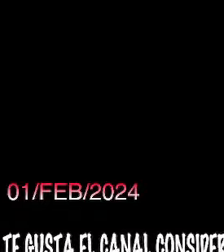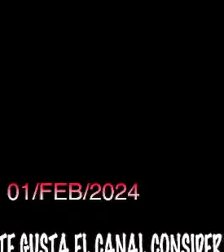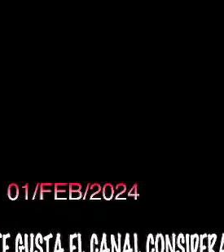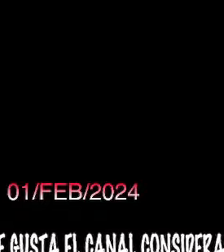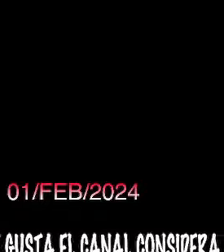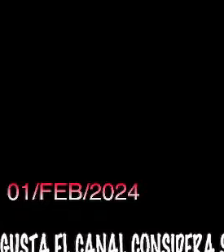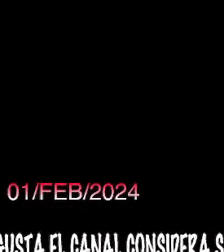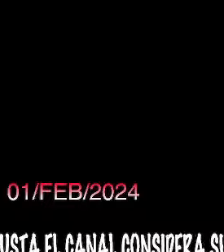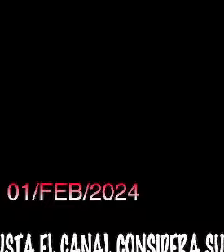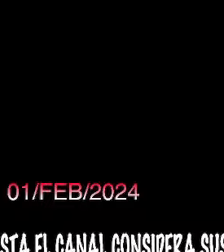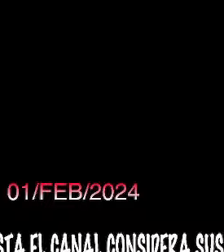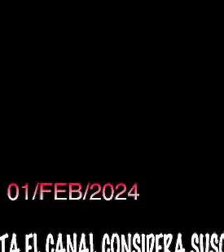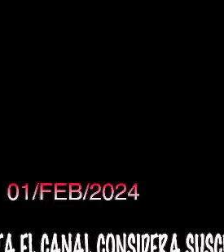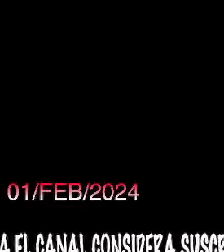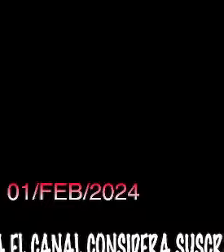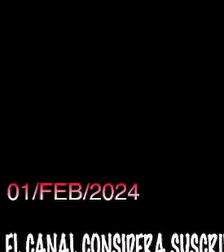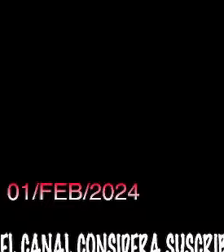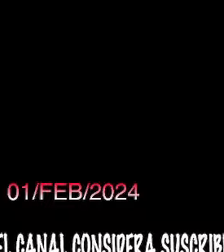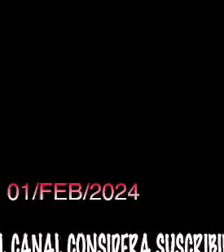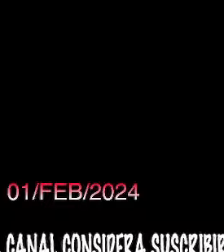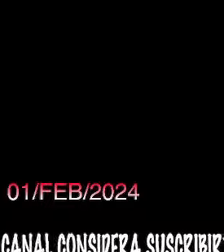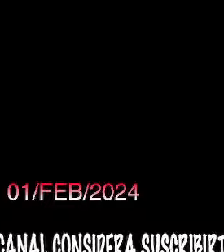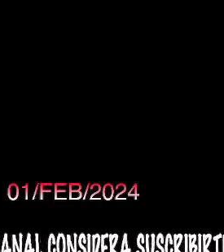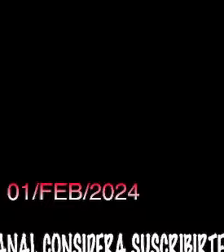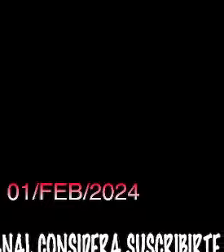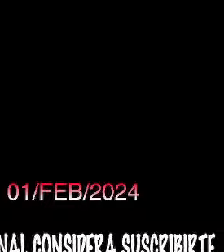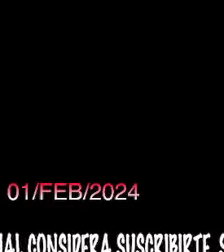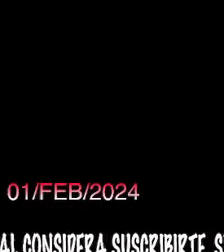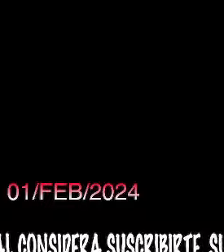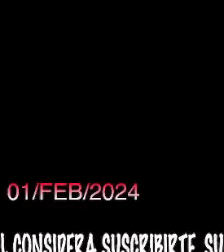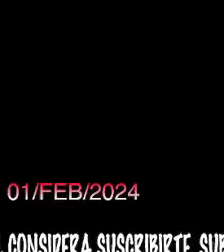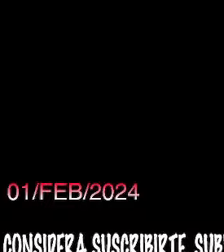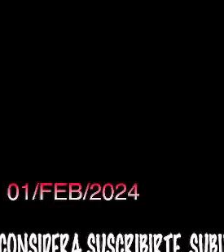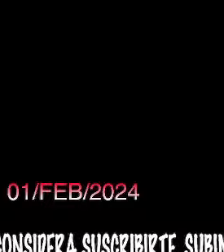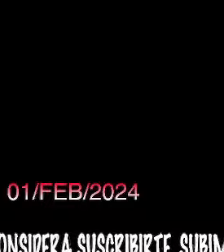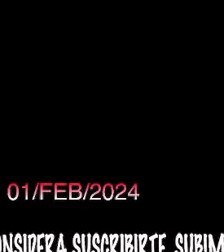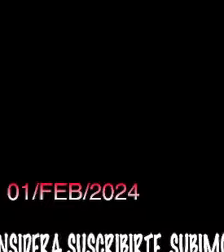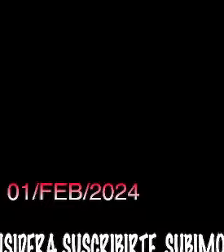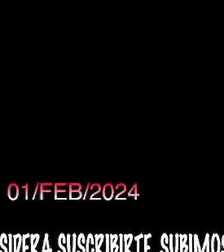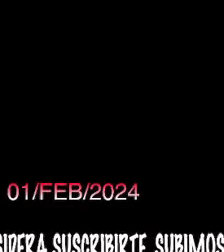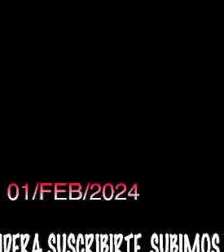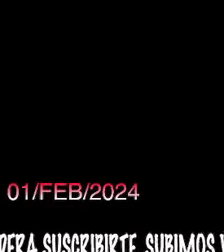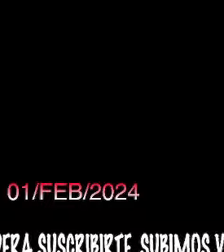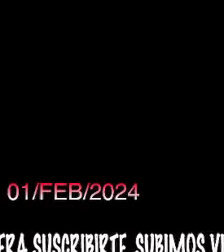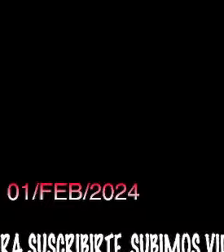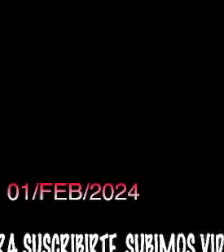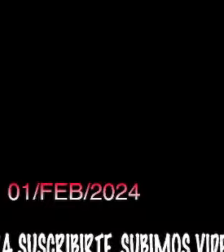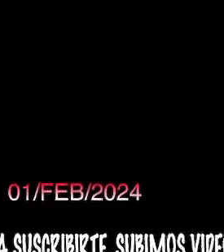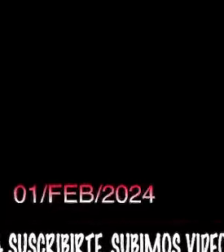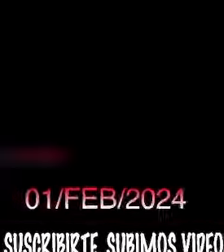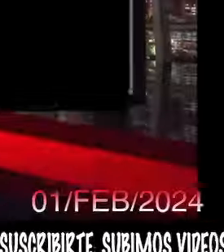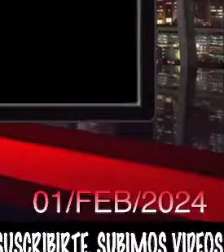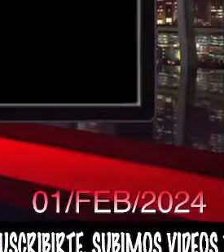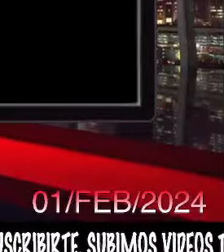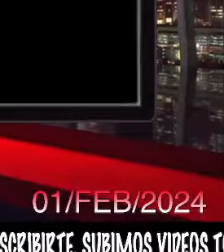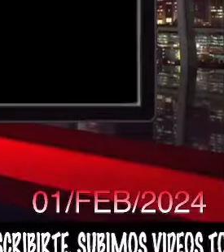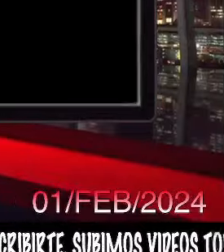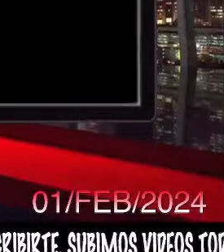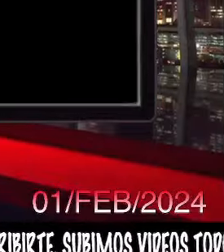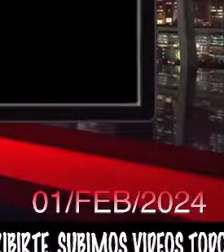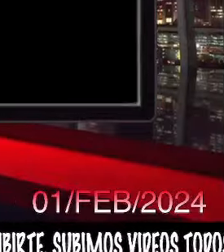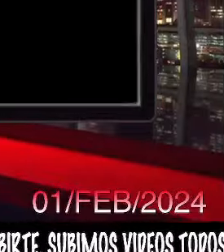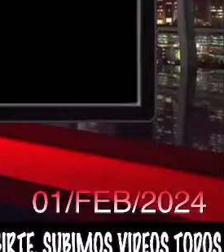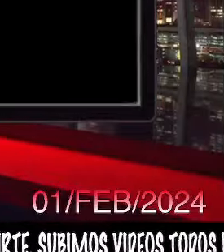Así se vivió esta toma de protesta también el día de hoy. Y tuvo ya su primera intervención, dando a conocer